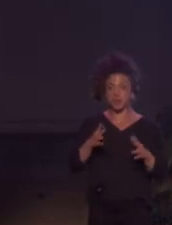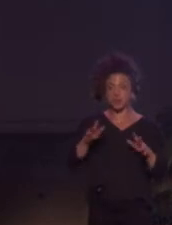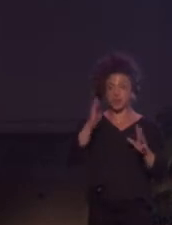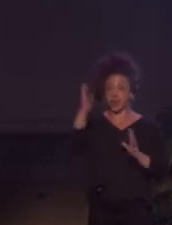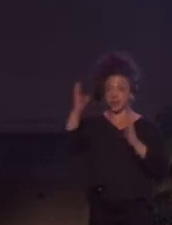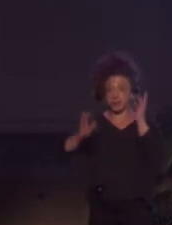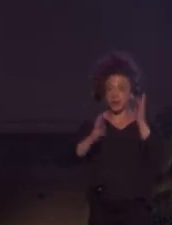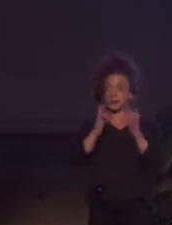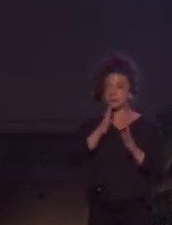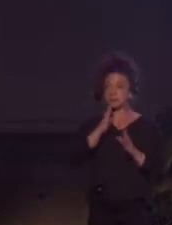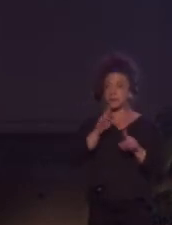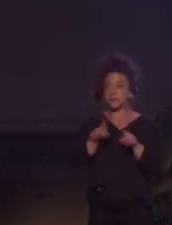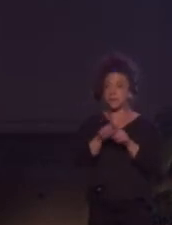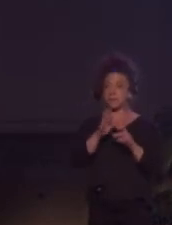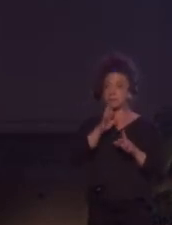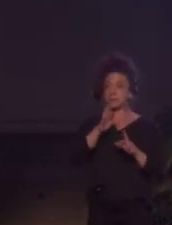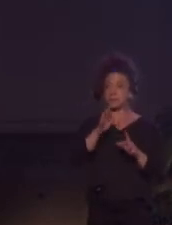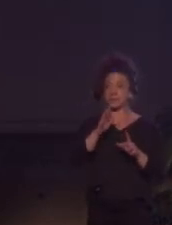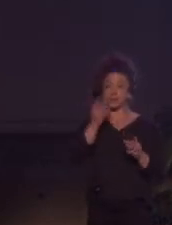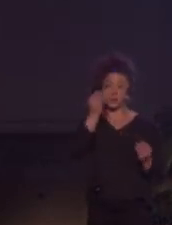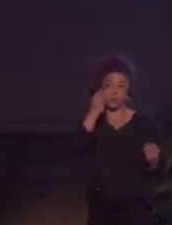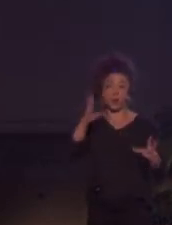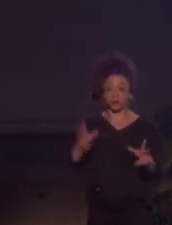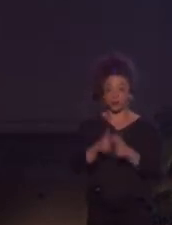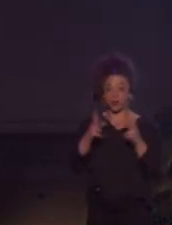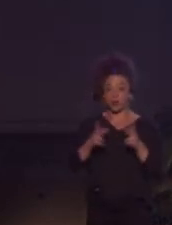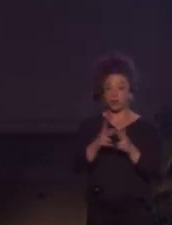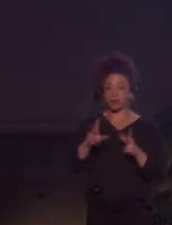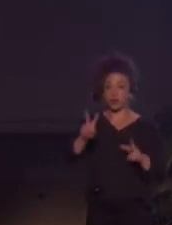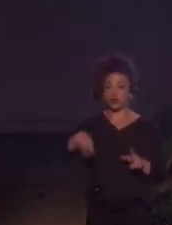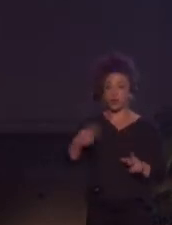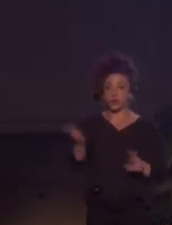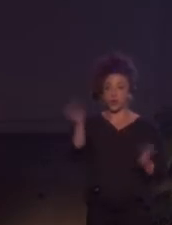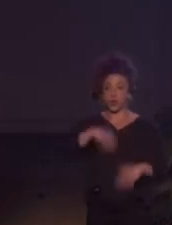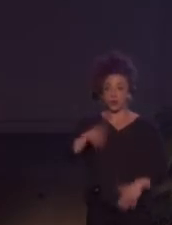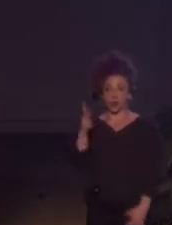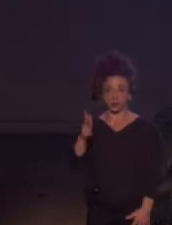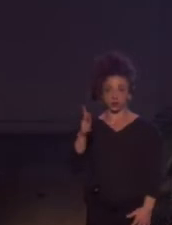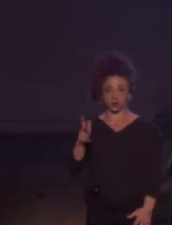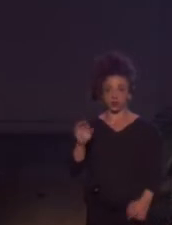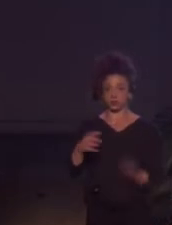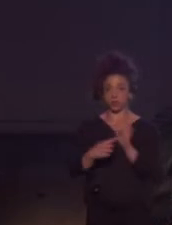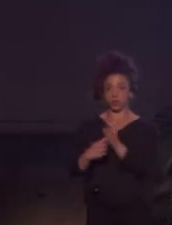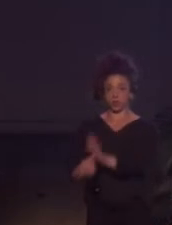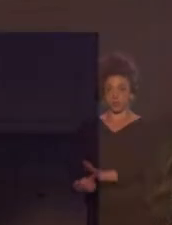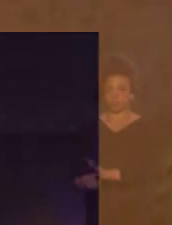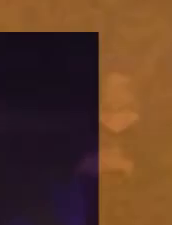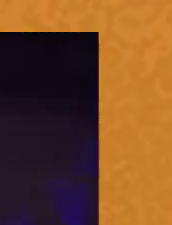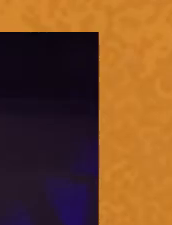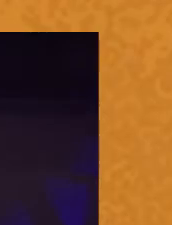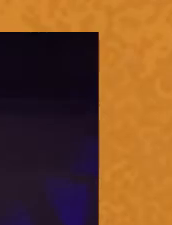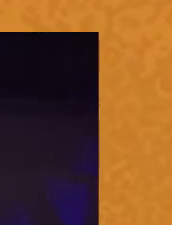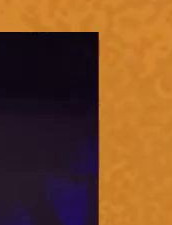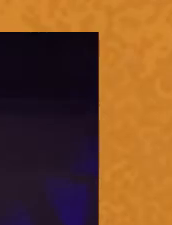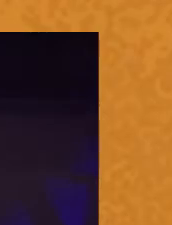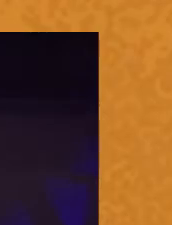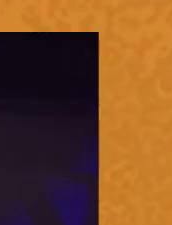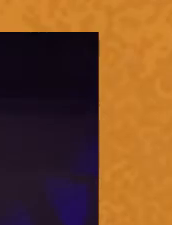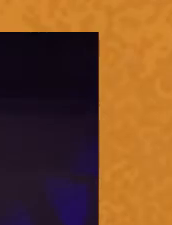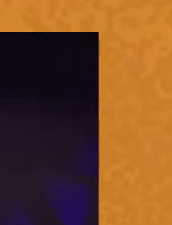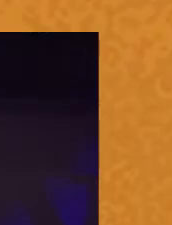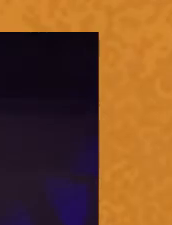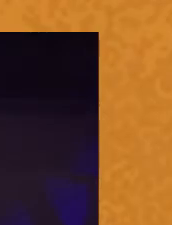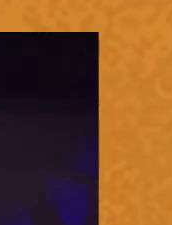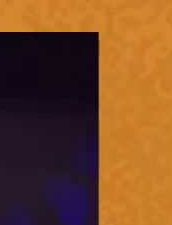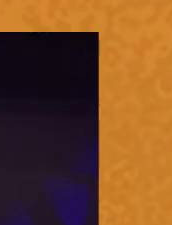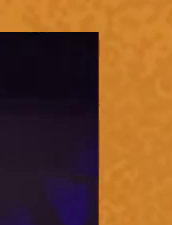Entonces, como queer, yo me pregunto, si se nos ha dicho que los binomios son una construcción cultural